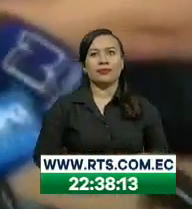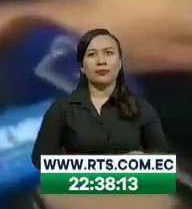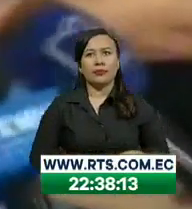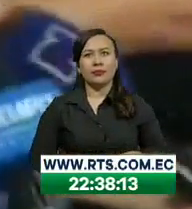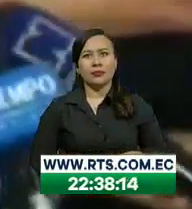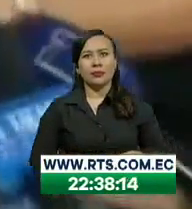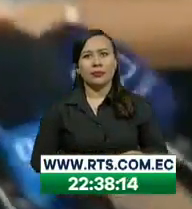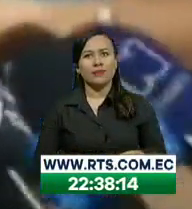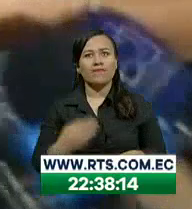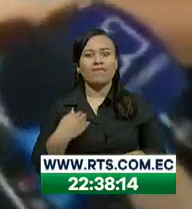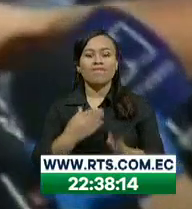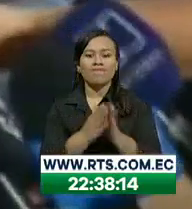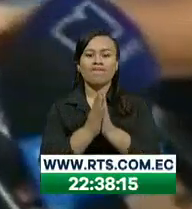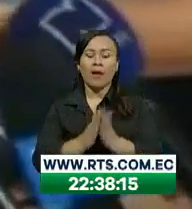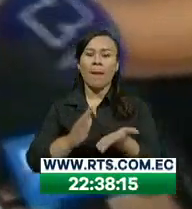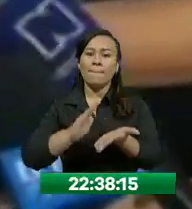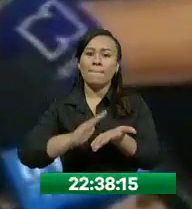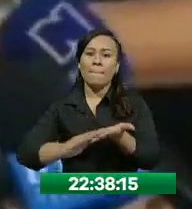pedir perdón